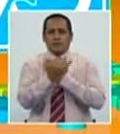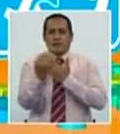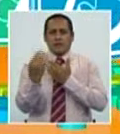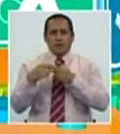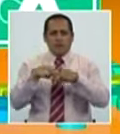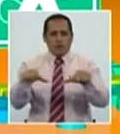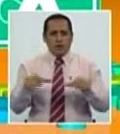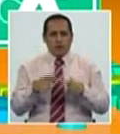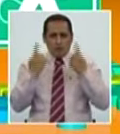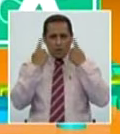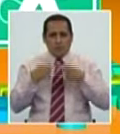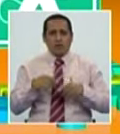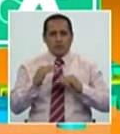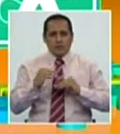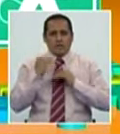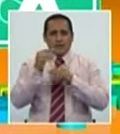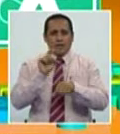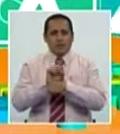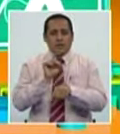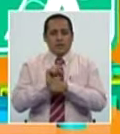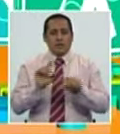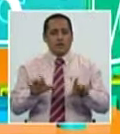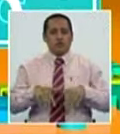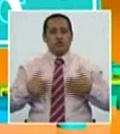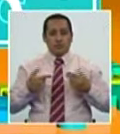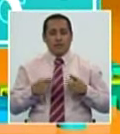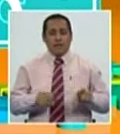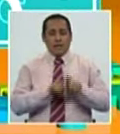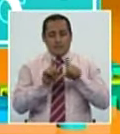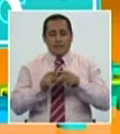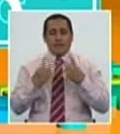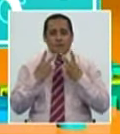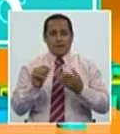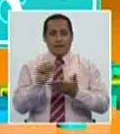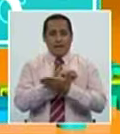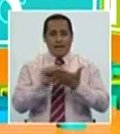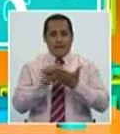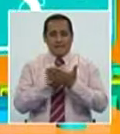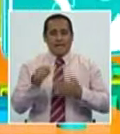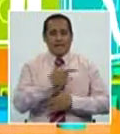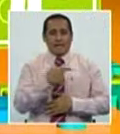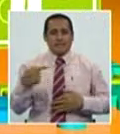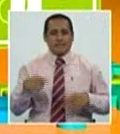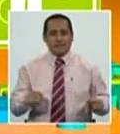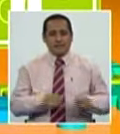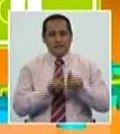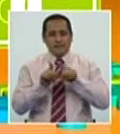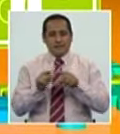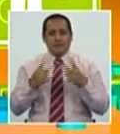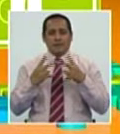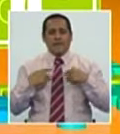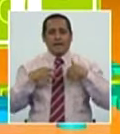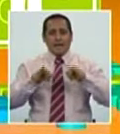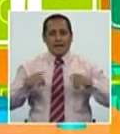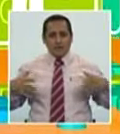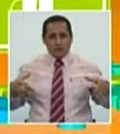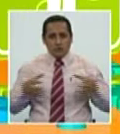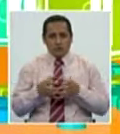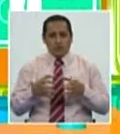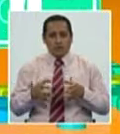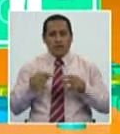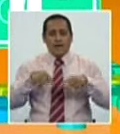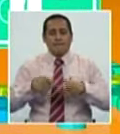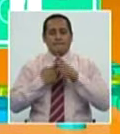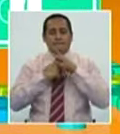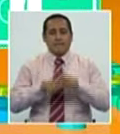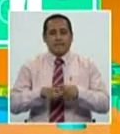otros espacios, ¿no? A través del sistema educativo. Y no podía faltar la agenda de la semana. Quédese con